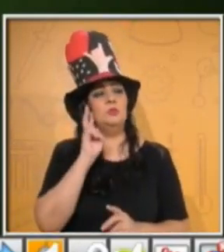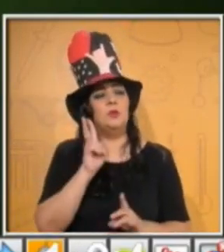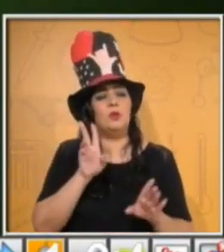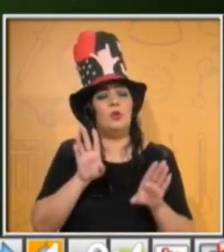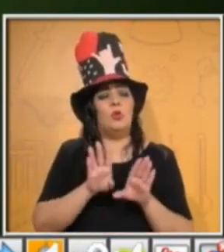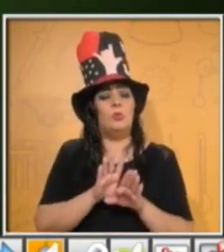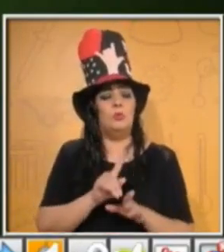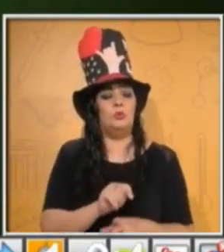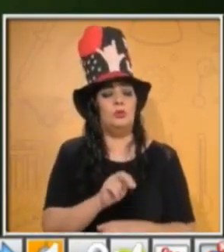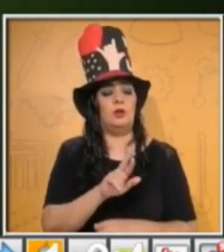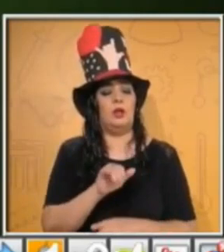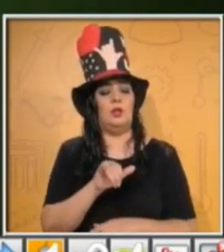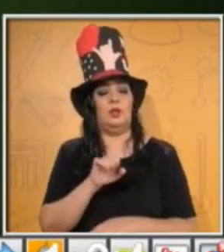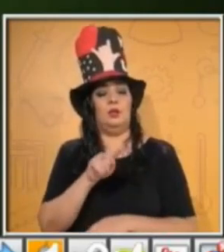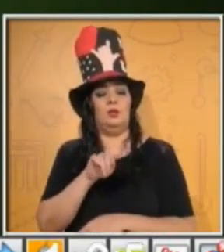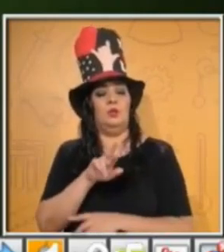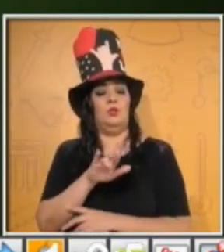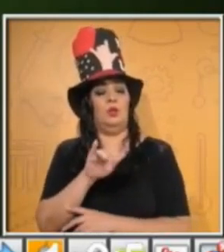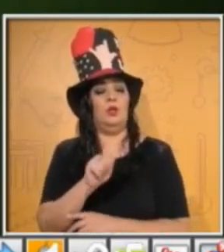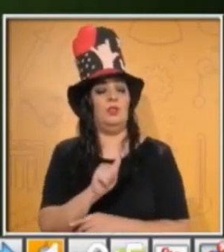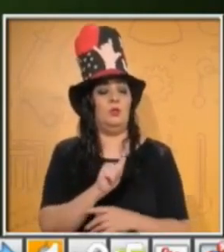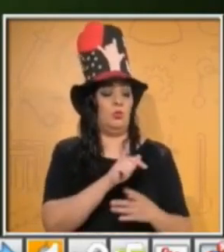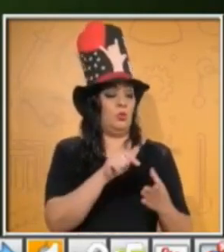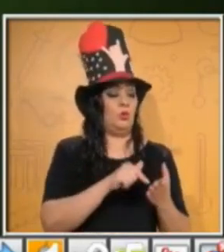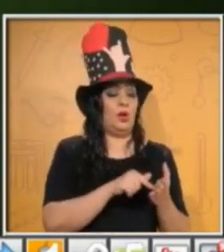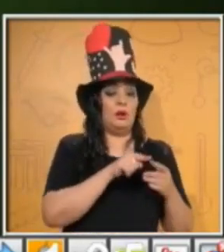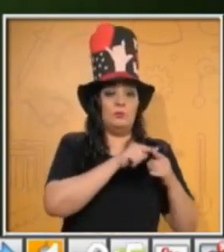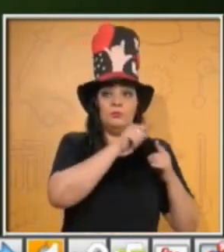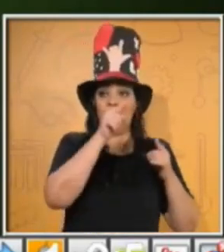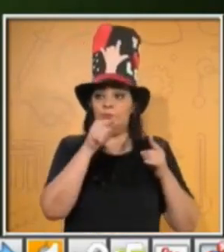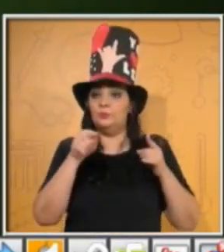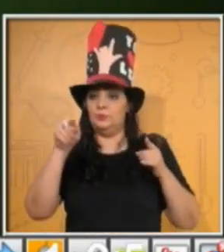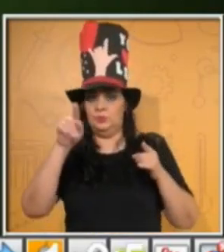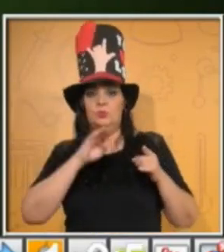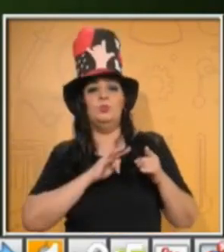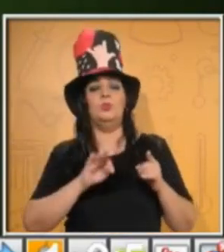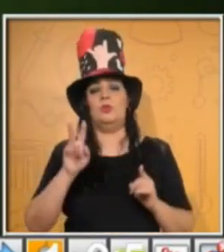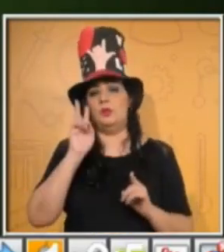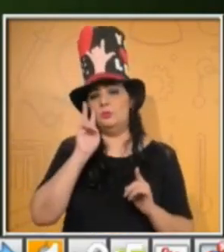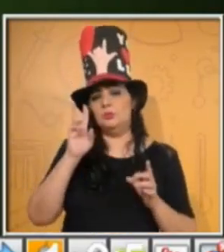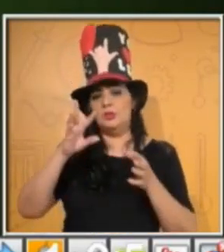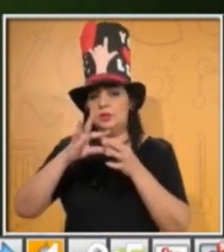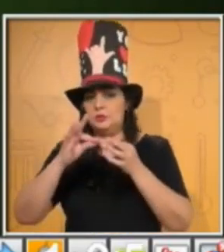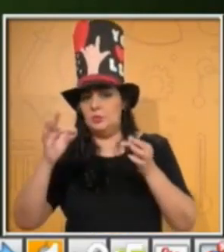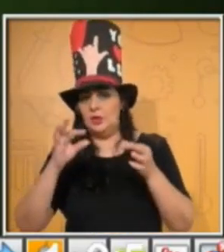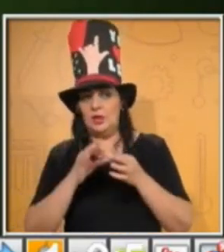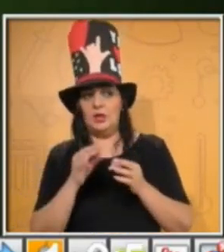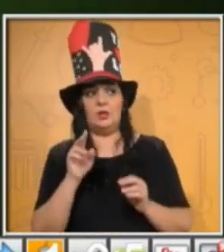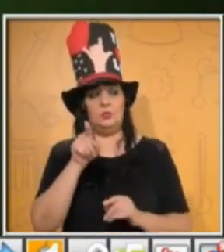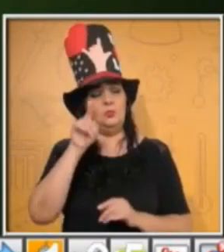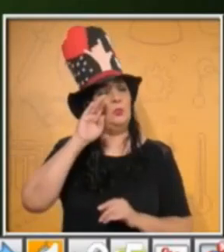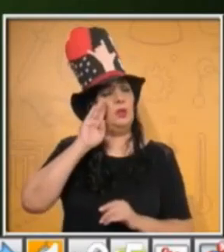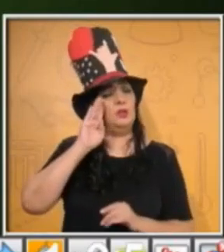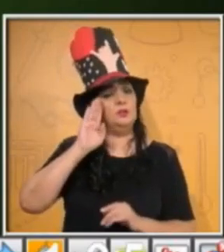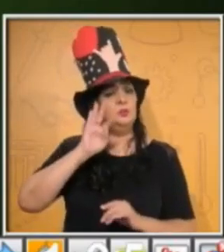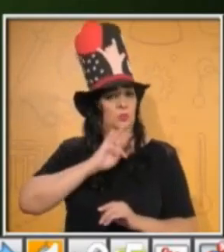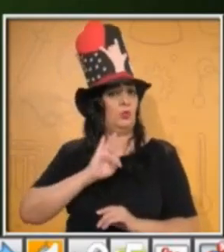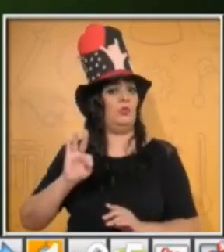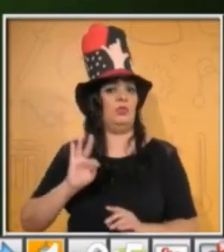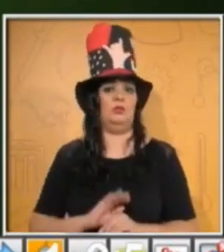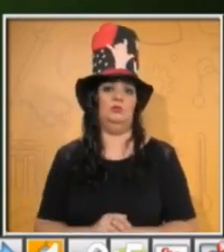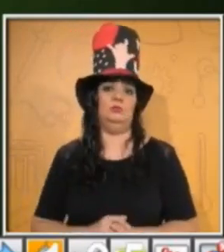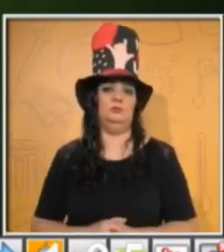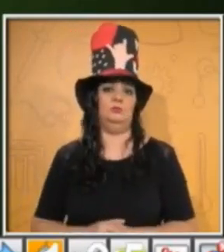la trayectoria de un lugar a otro a través de este mapa utilizando los elementos de la rosa de los vientos? ¿Usted cree, maestra, que sea posible?